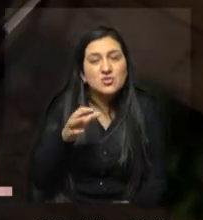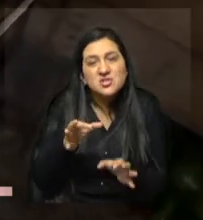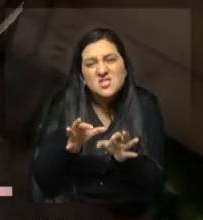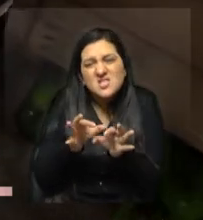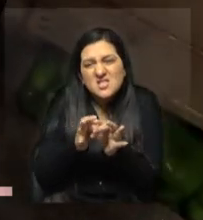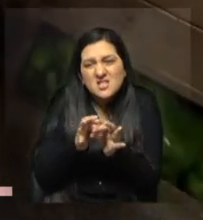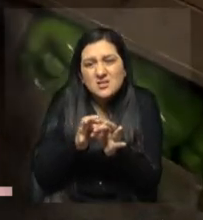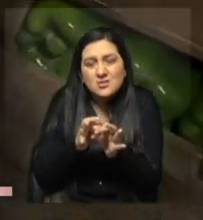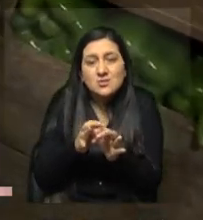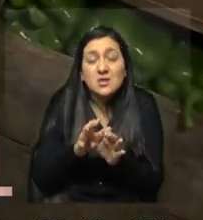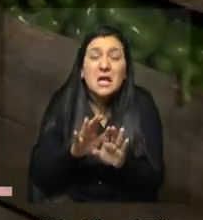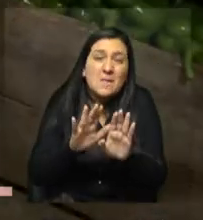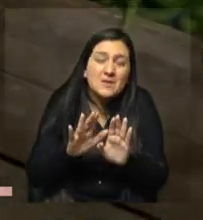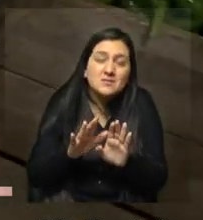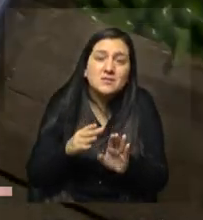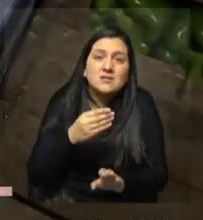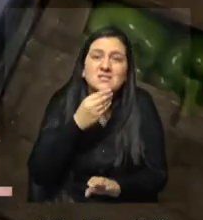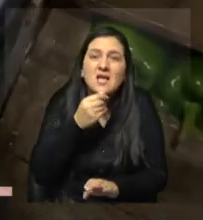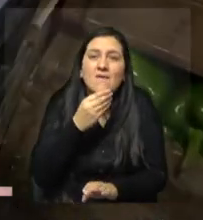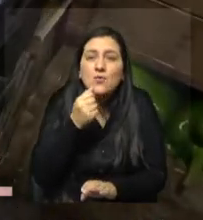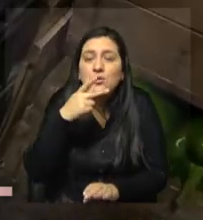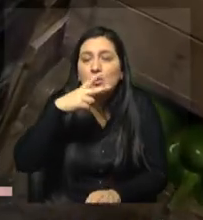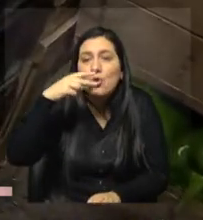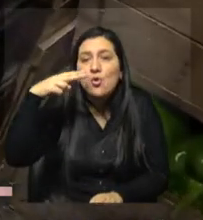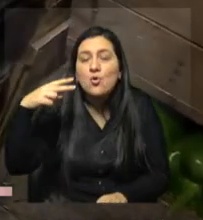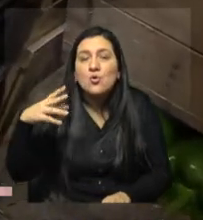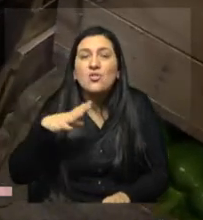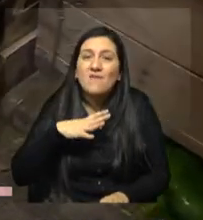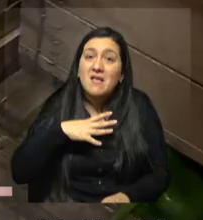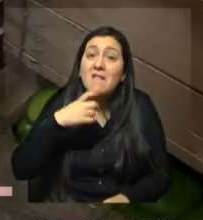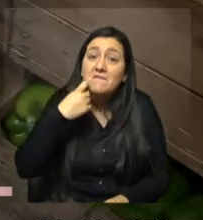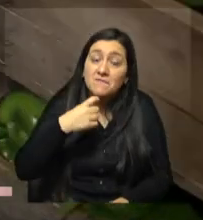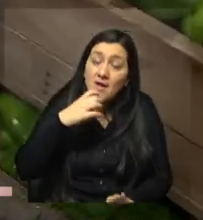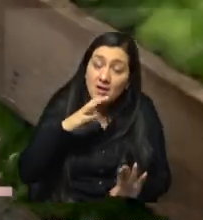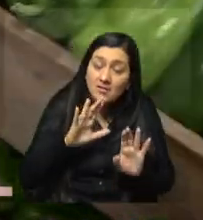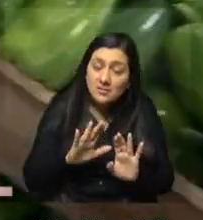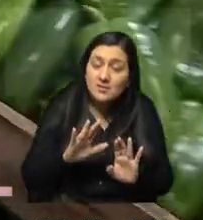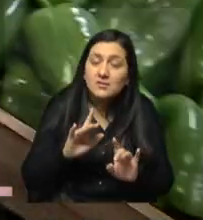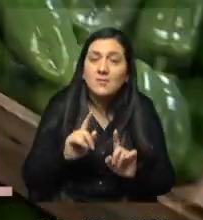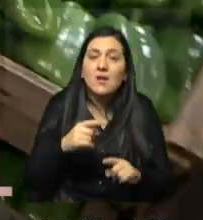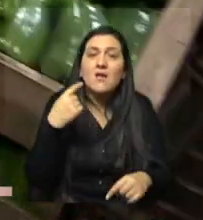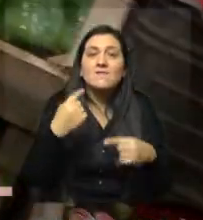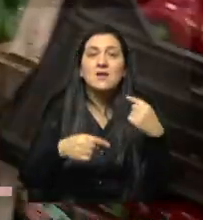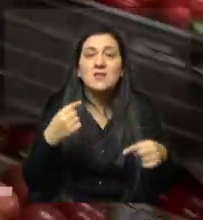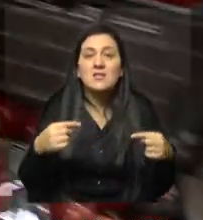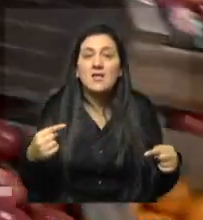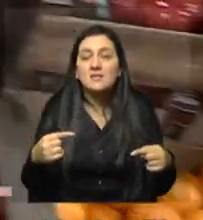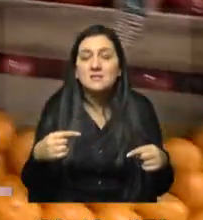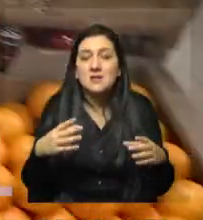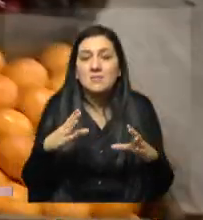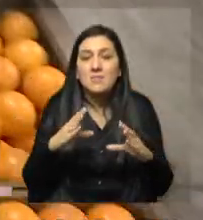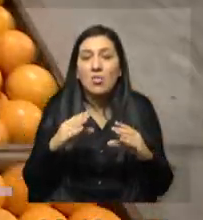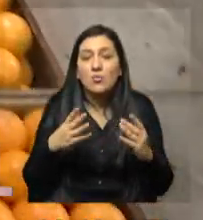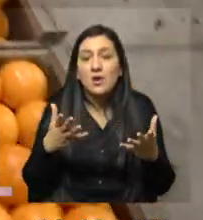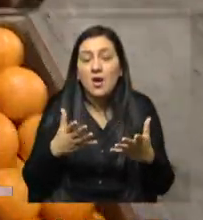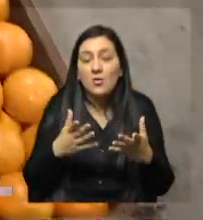chicos, capaz que el gusto y el aroma todavía no se ha desarrollado de la mejor forma, también las las variedades que maduran en esta época más